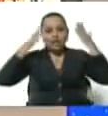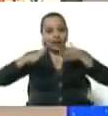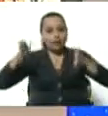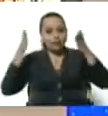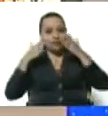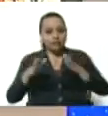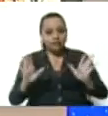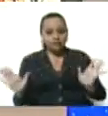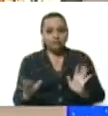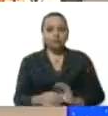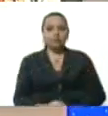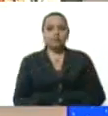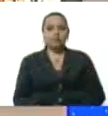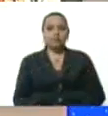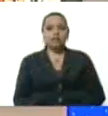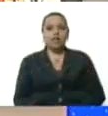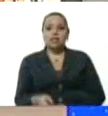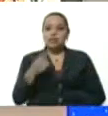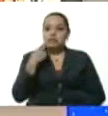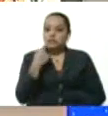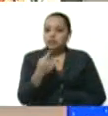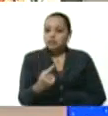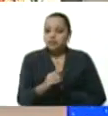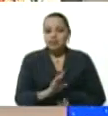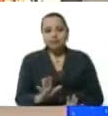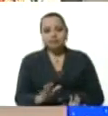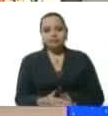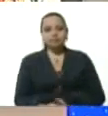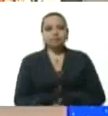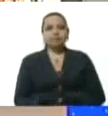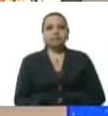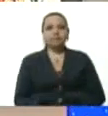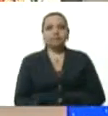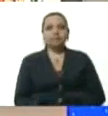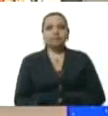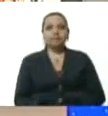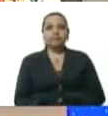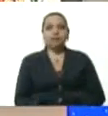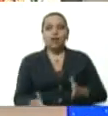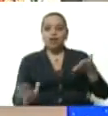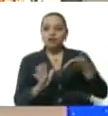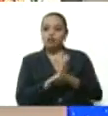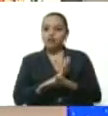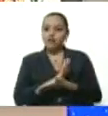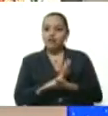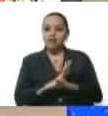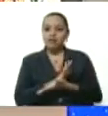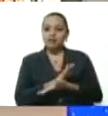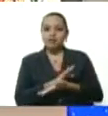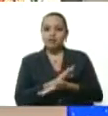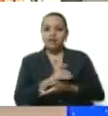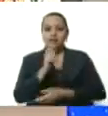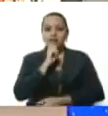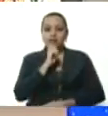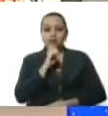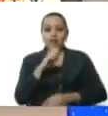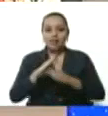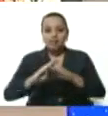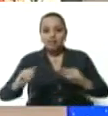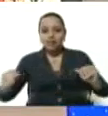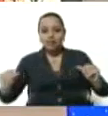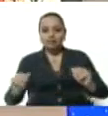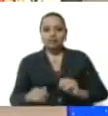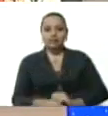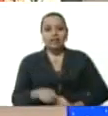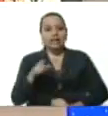recomendación, él se refiere a la controversia territorial. Y este es un detalle